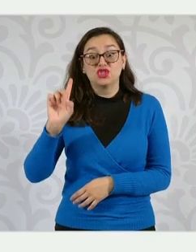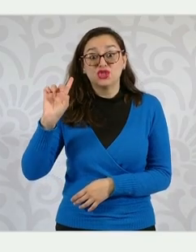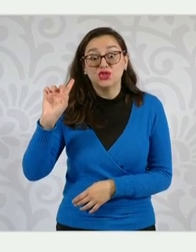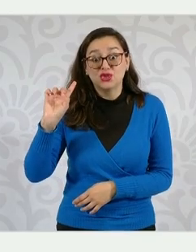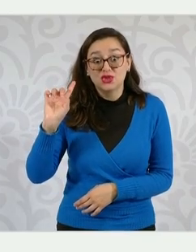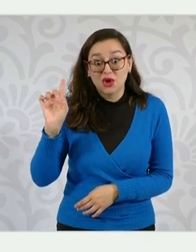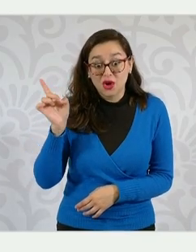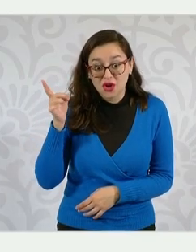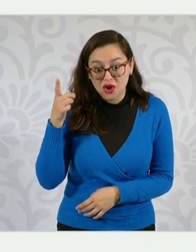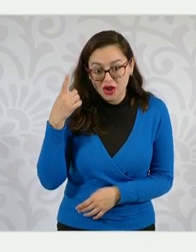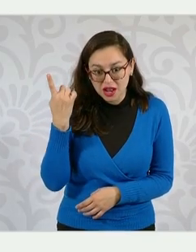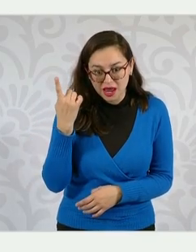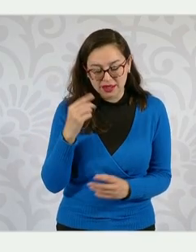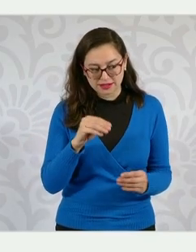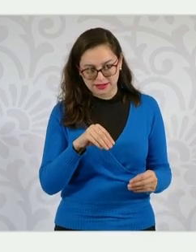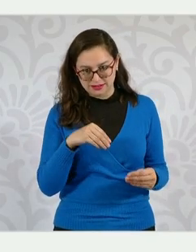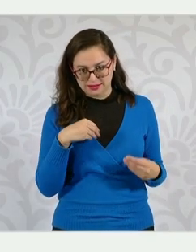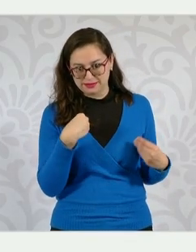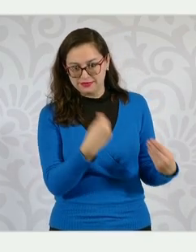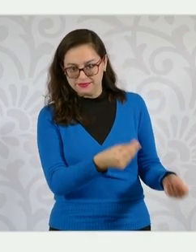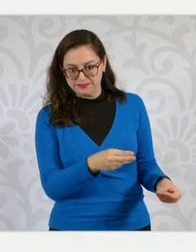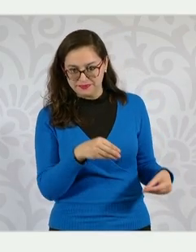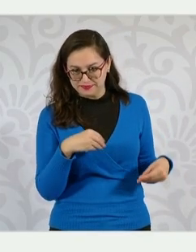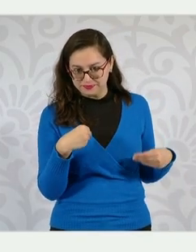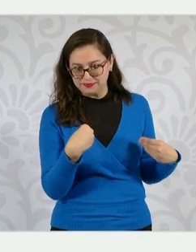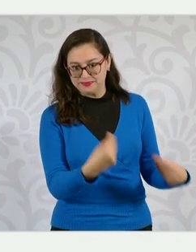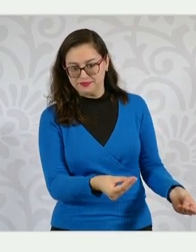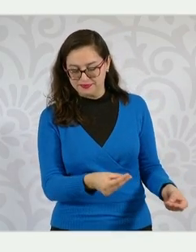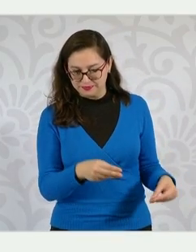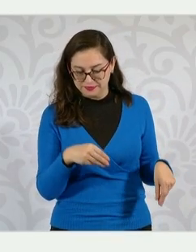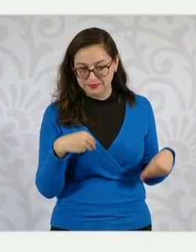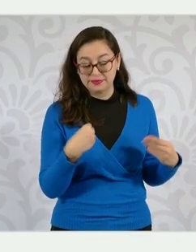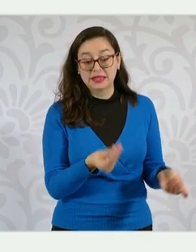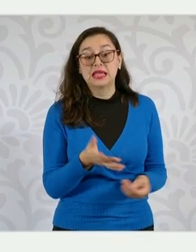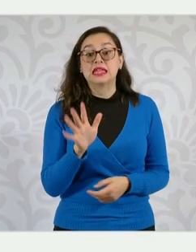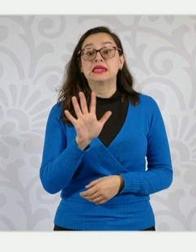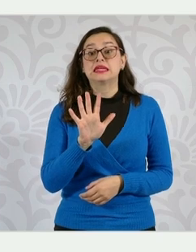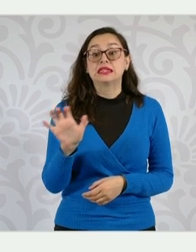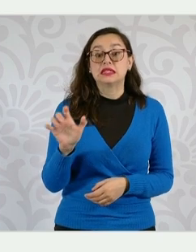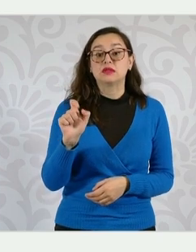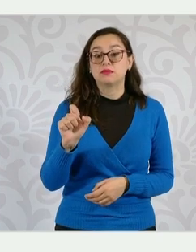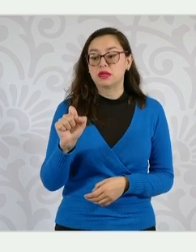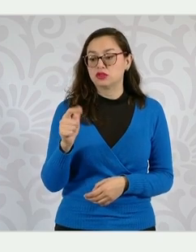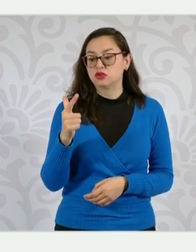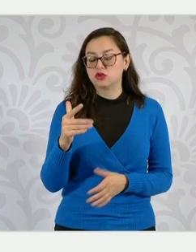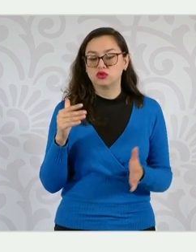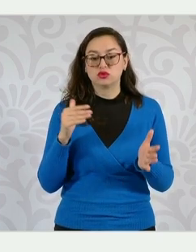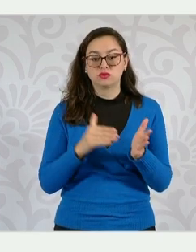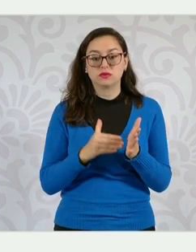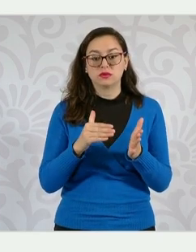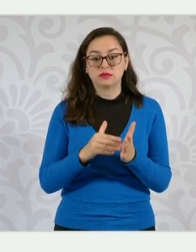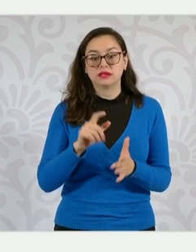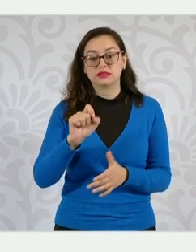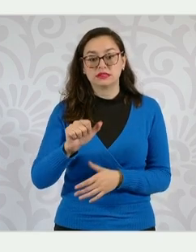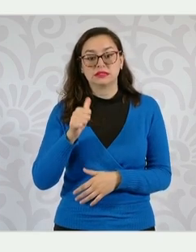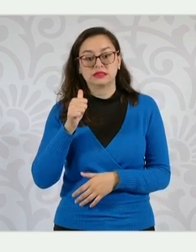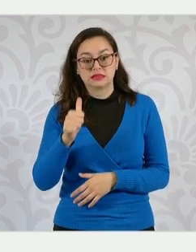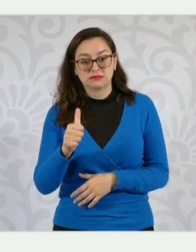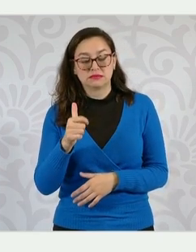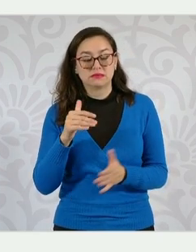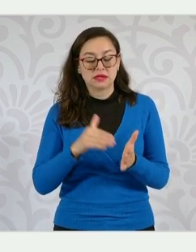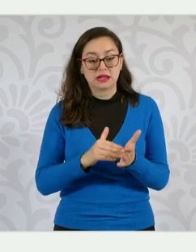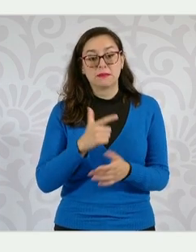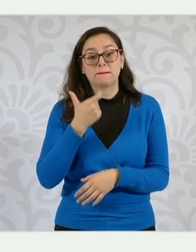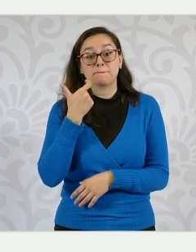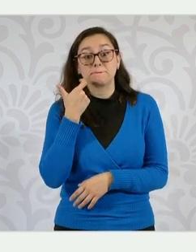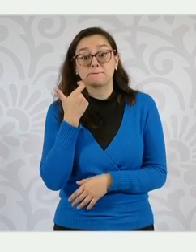y 528 millones 26 mil 666 pesos,